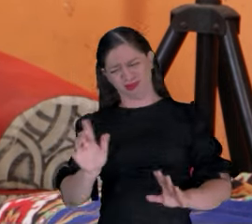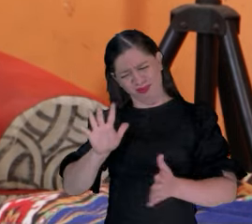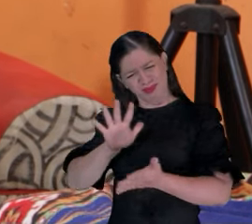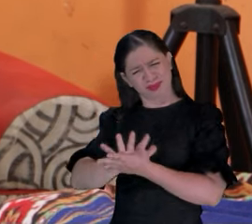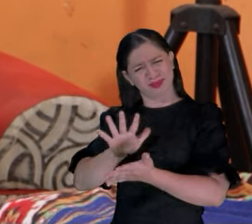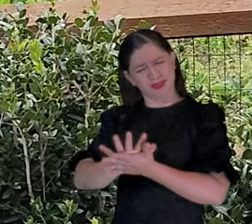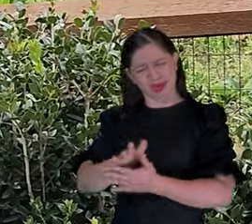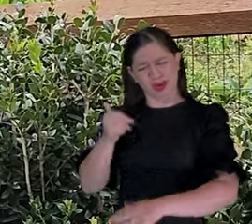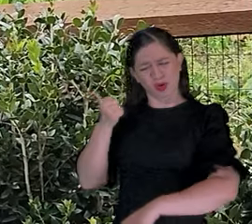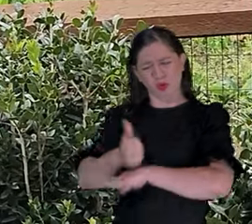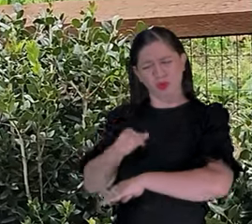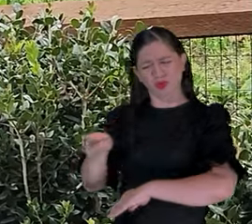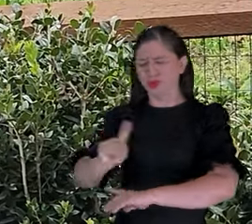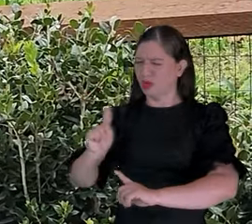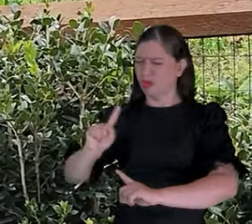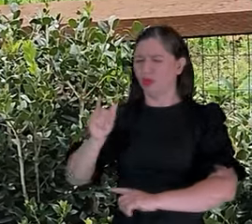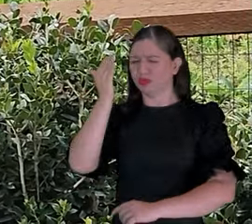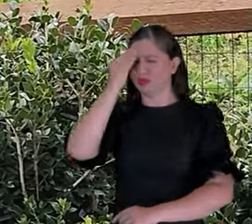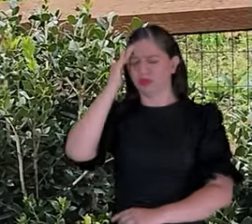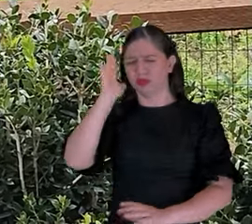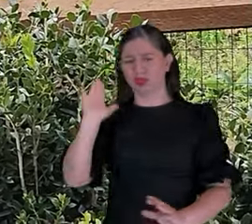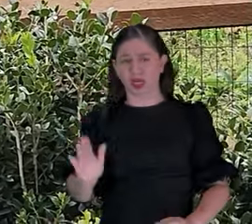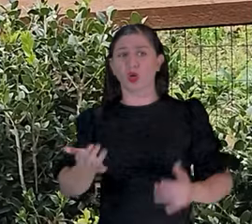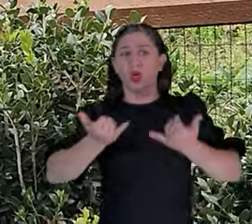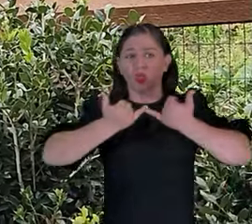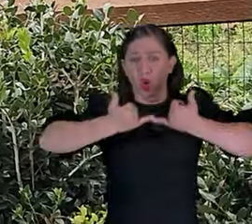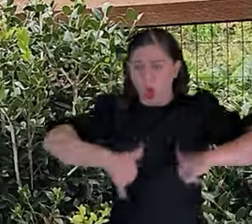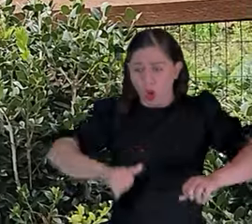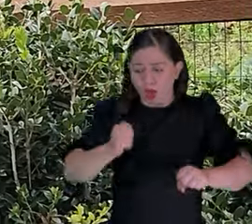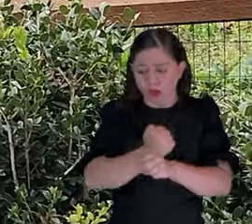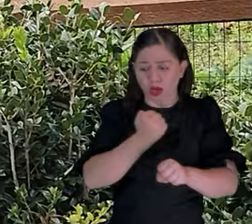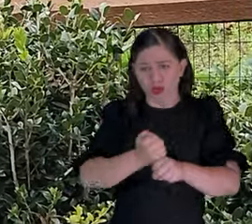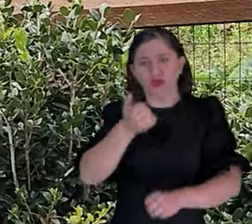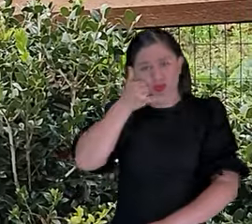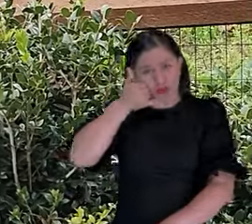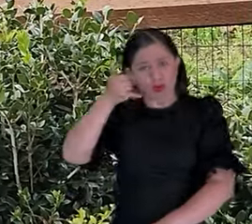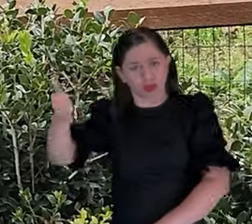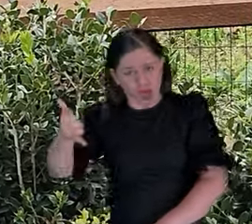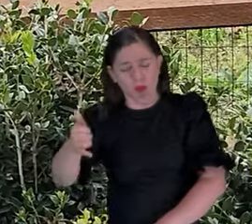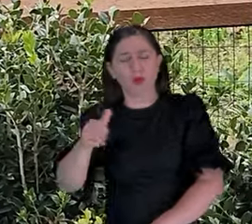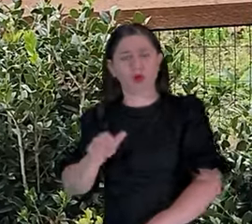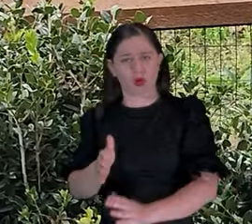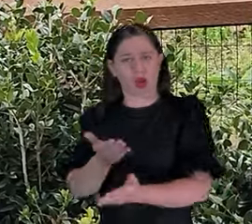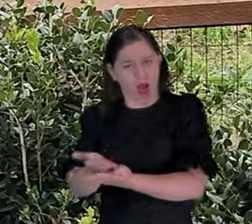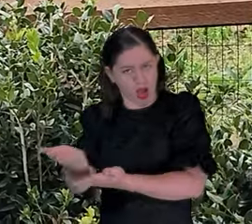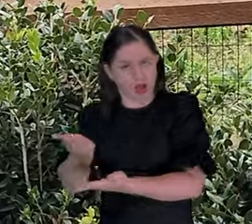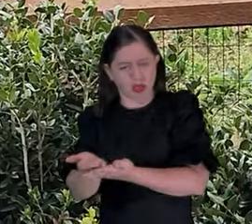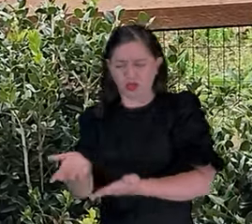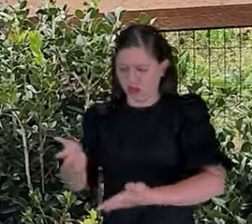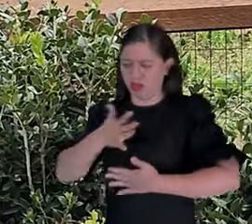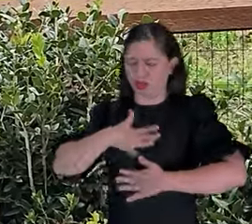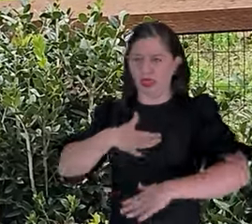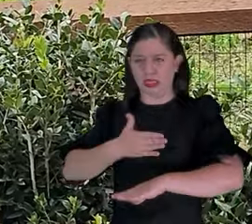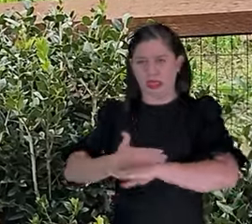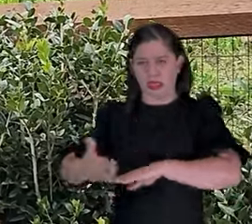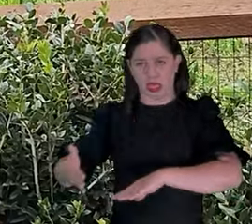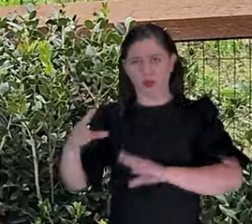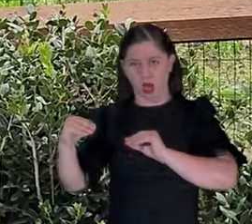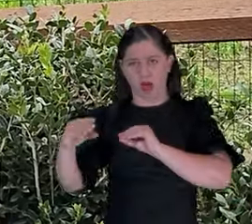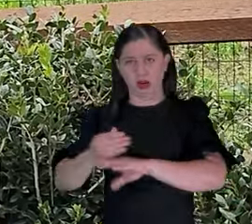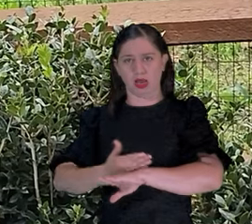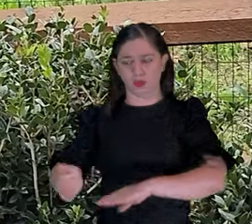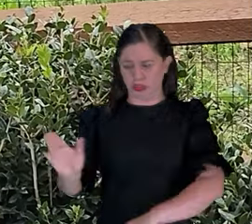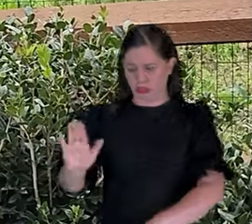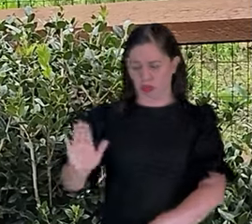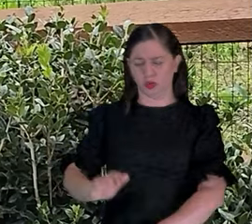me vas a culpar a mí. Tranquilo, que yo no te voy a culpar a vos de nada. Pero cuando acabe aquí, yo la llamo, yo hablo con la